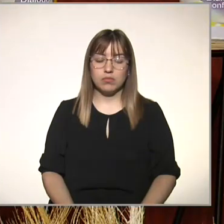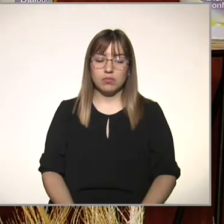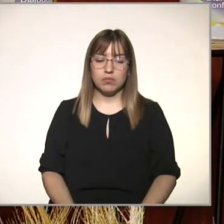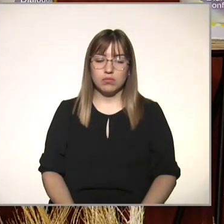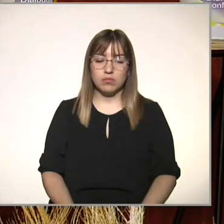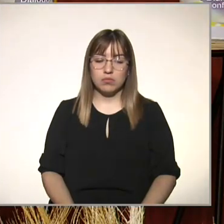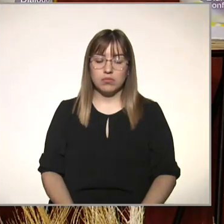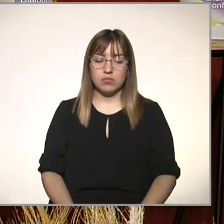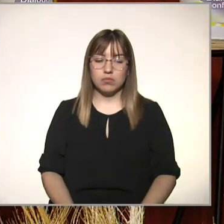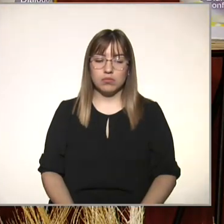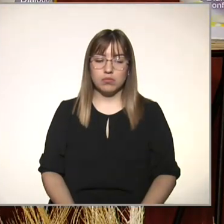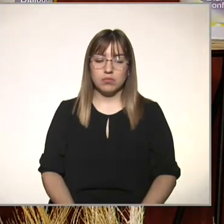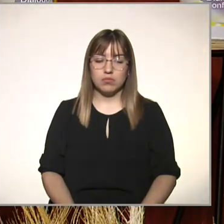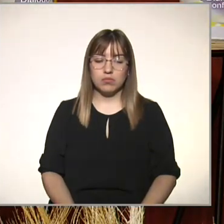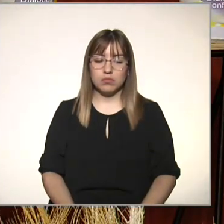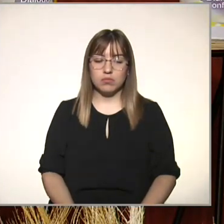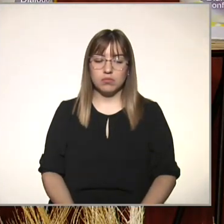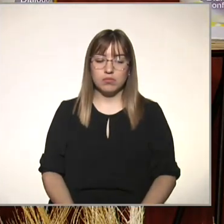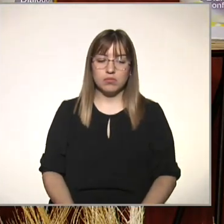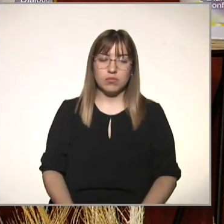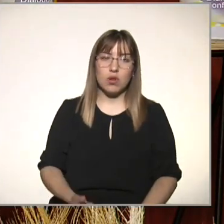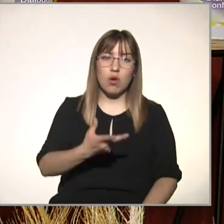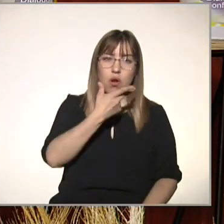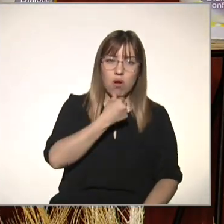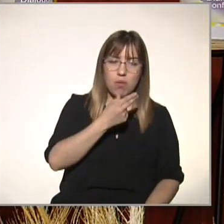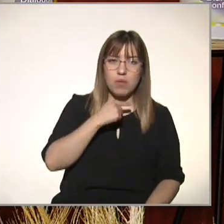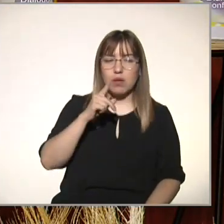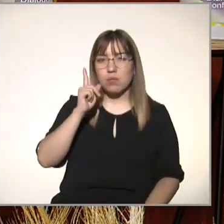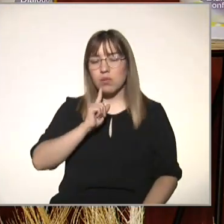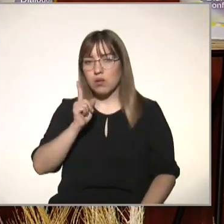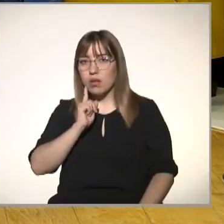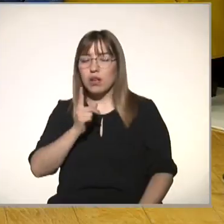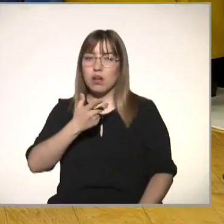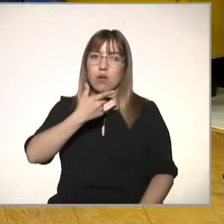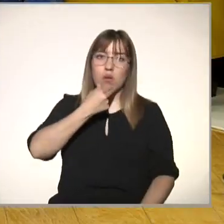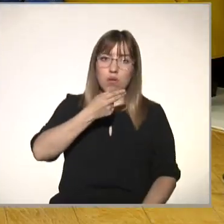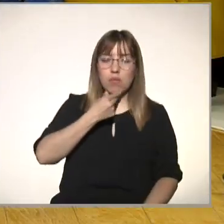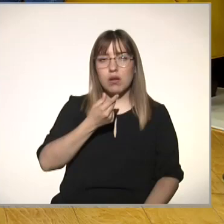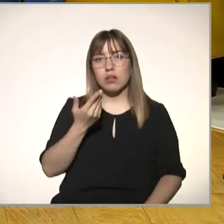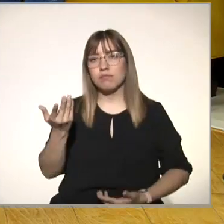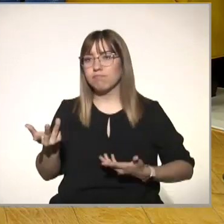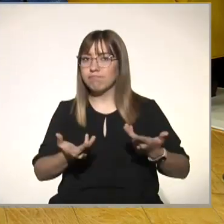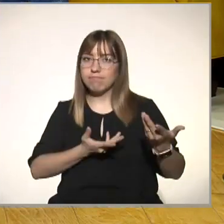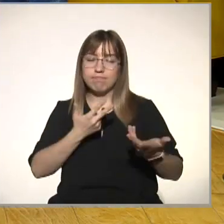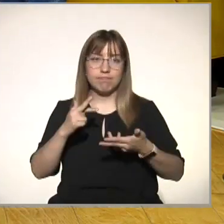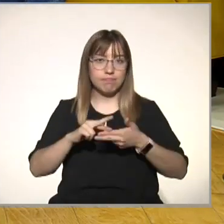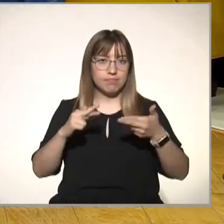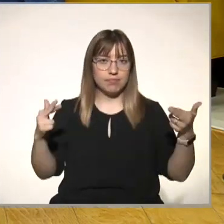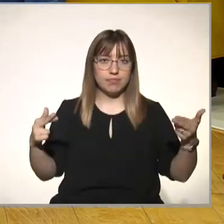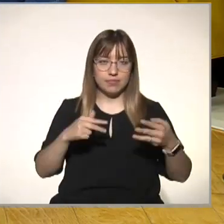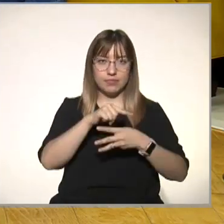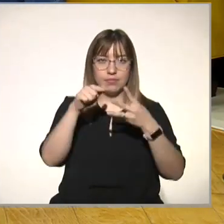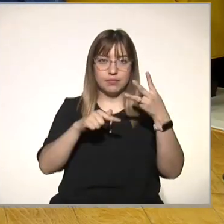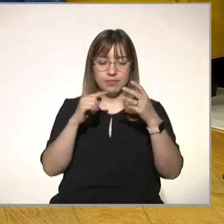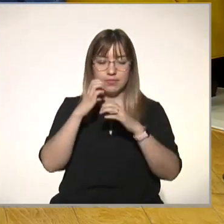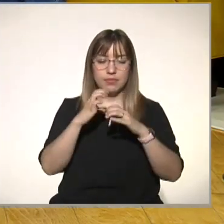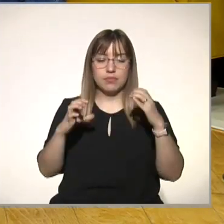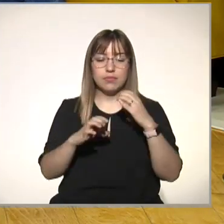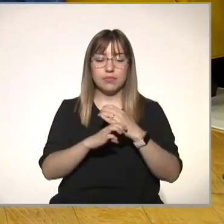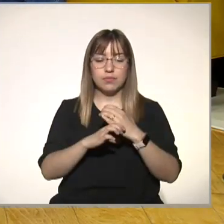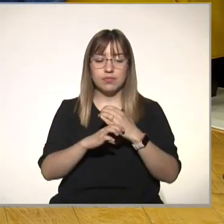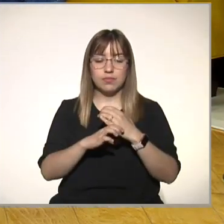relacionarse con hombres con mujeres y mujeres con hombres. Uh-huh. Entonces, estas 3 cosas